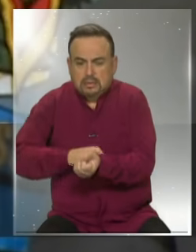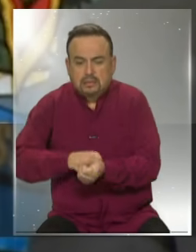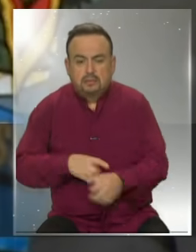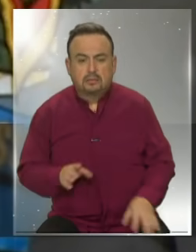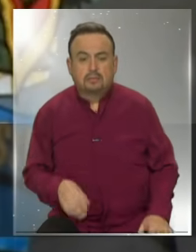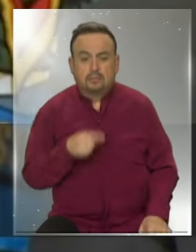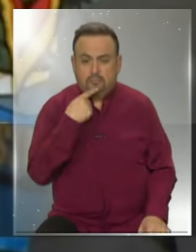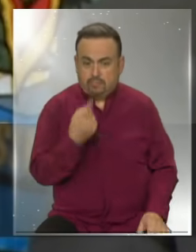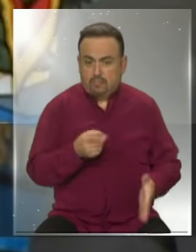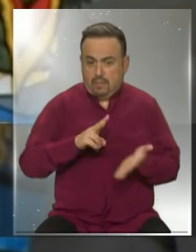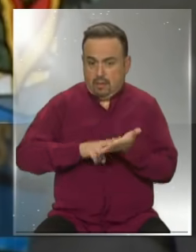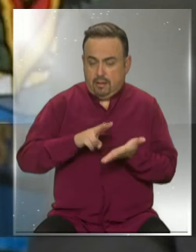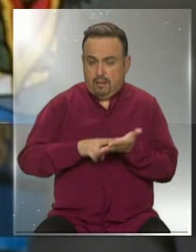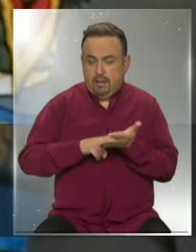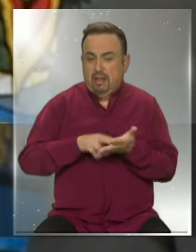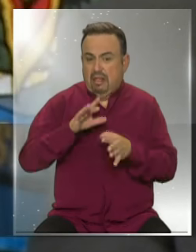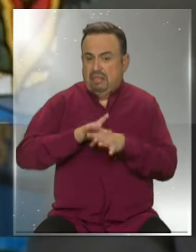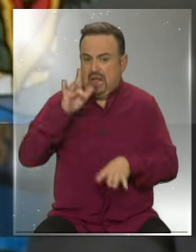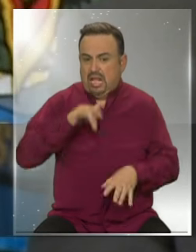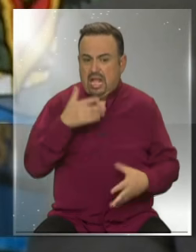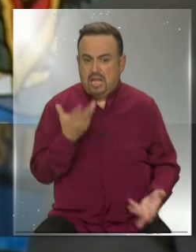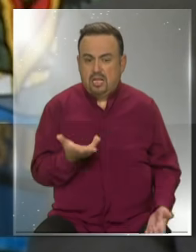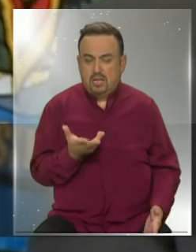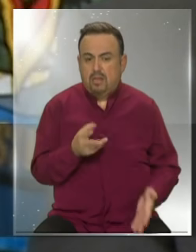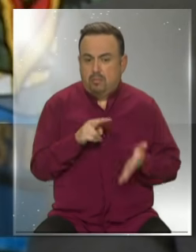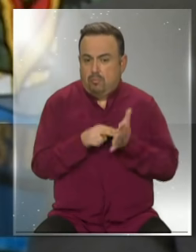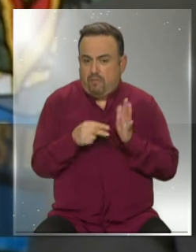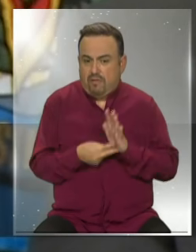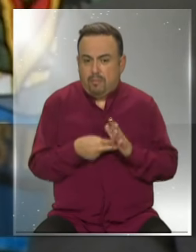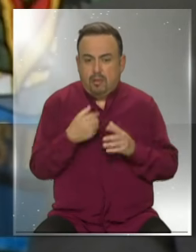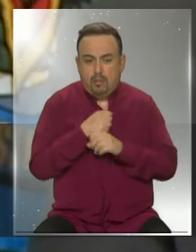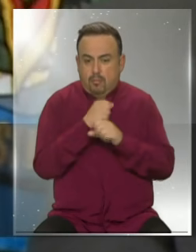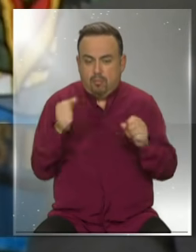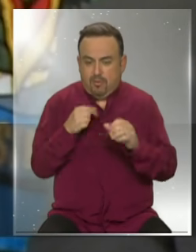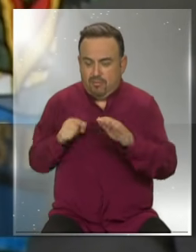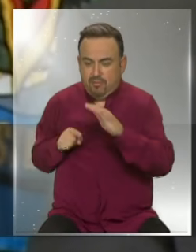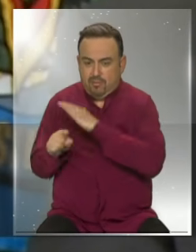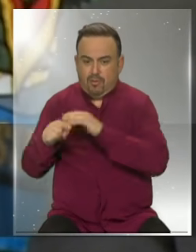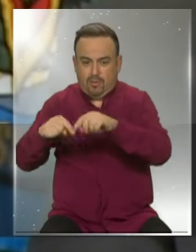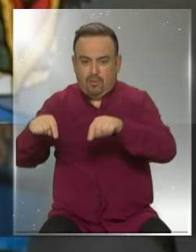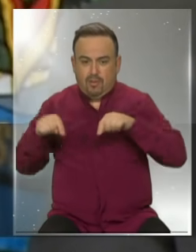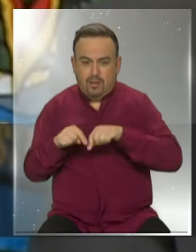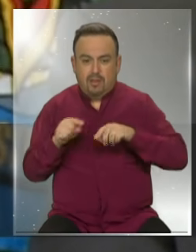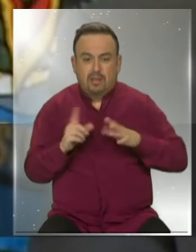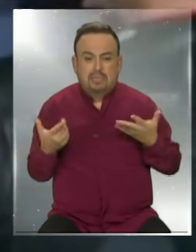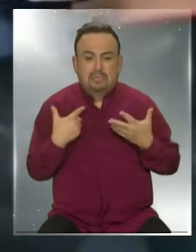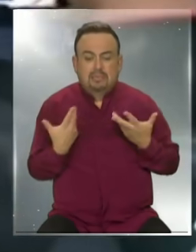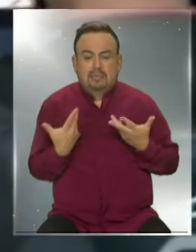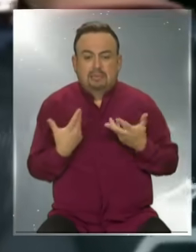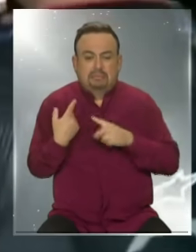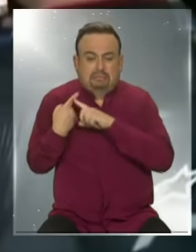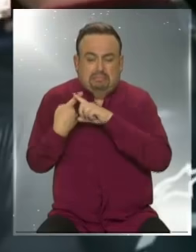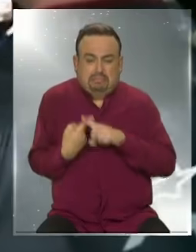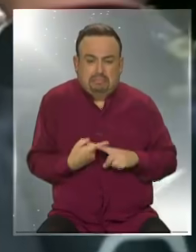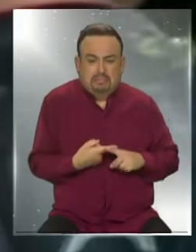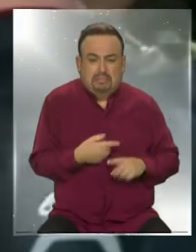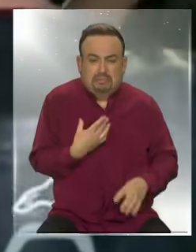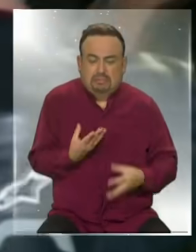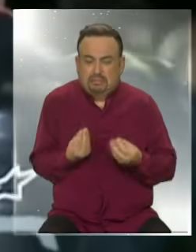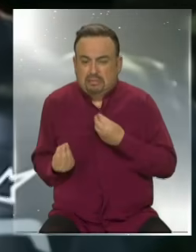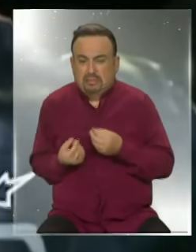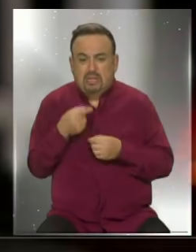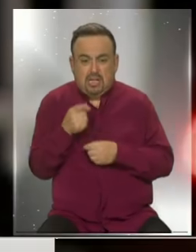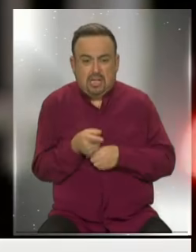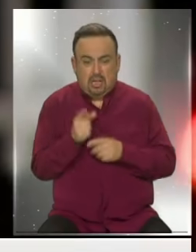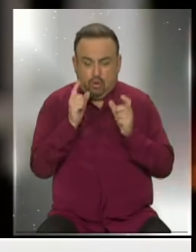Es una cuestión grave, pero no podemos entrar no campo da histeria. Y es que el manejo que ha tenido